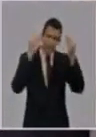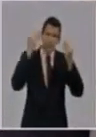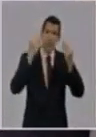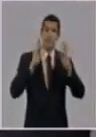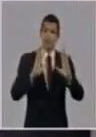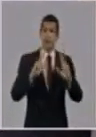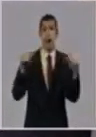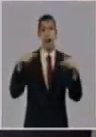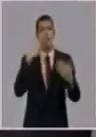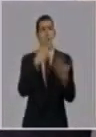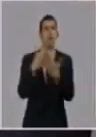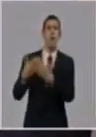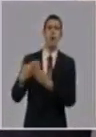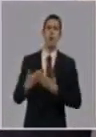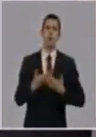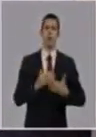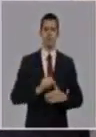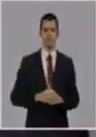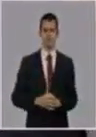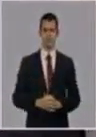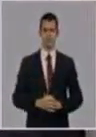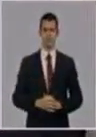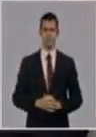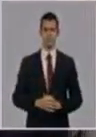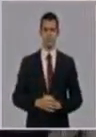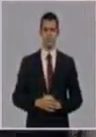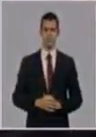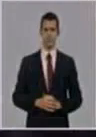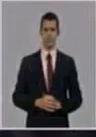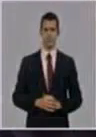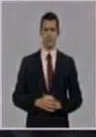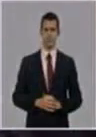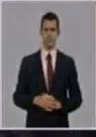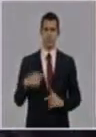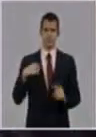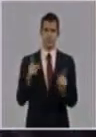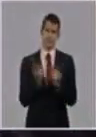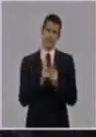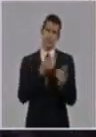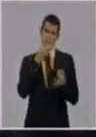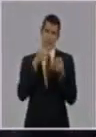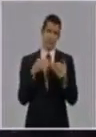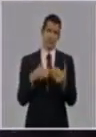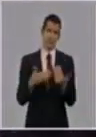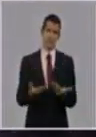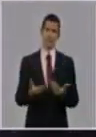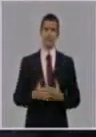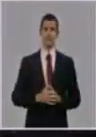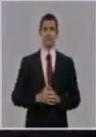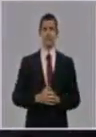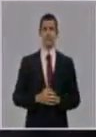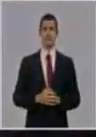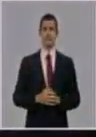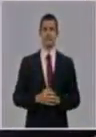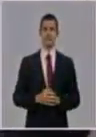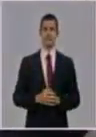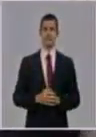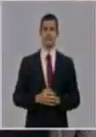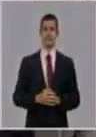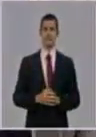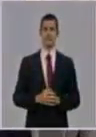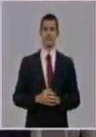producción de dosis de vacuna. Yo quisiera terminar, si aún tengo tiempo, diciendo que a pesar de